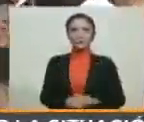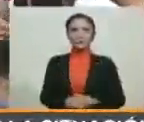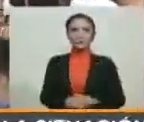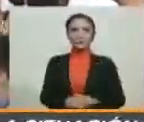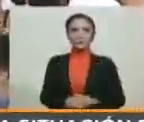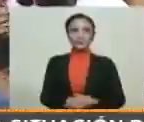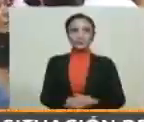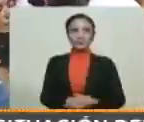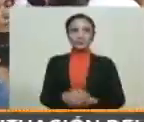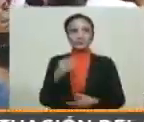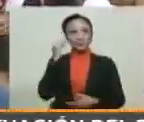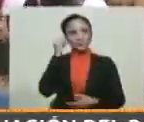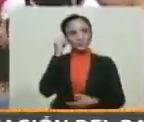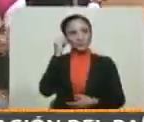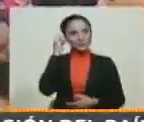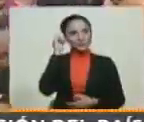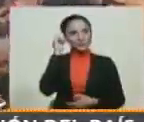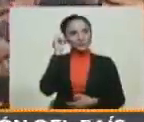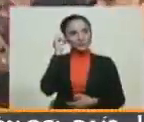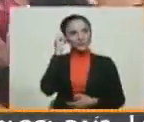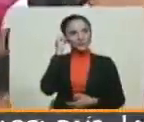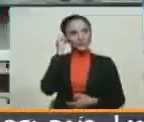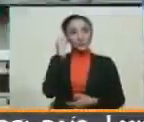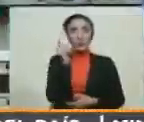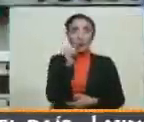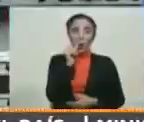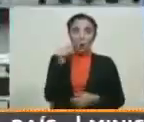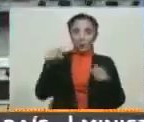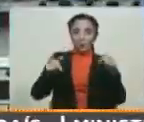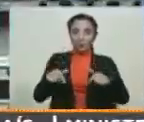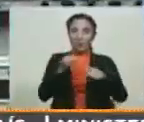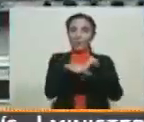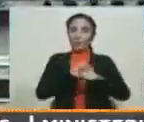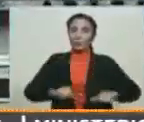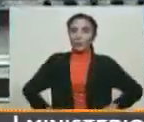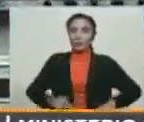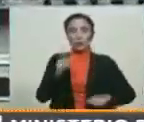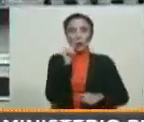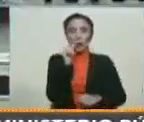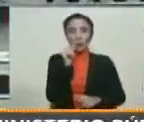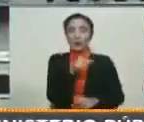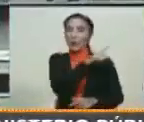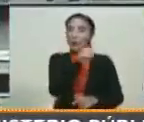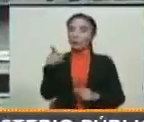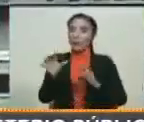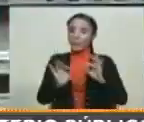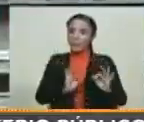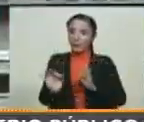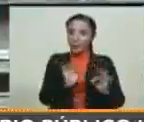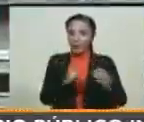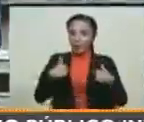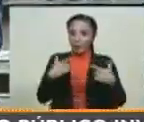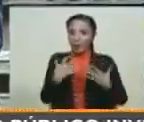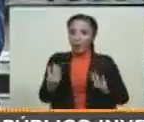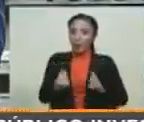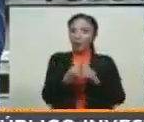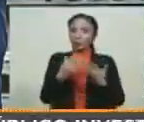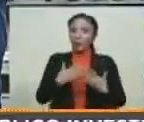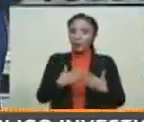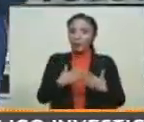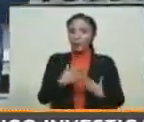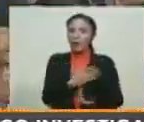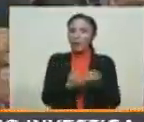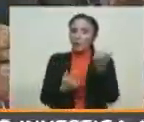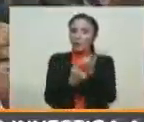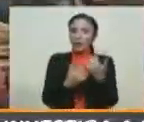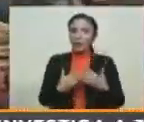bueno hombre de portuguesa ustedes están preparados para la batalla del domingo 20 de